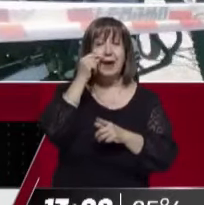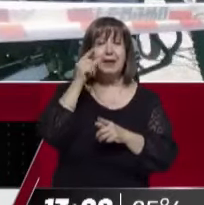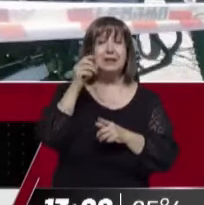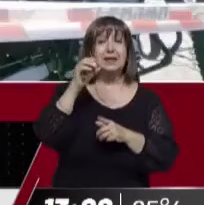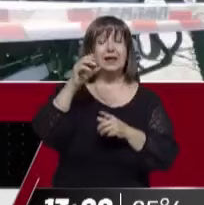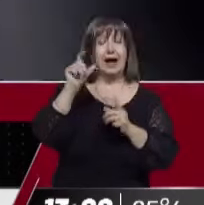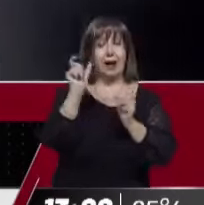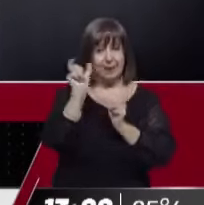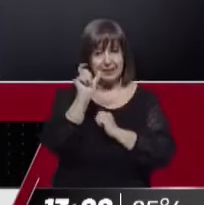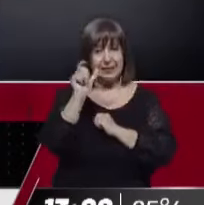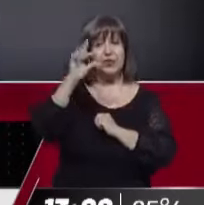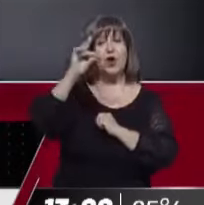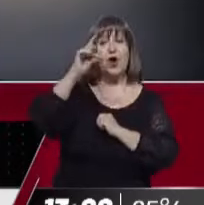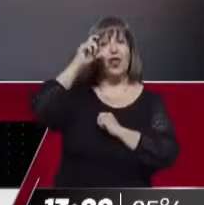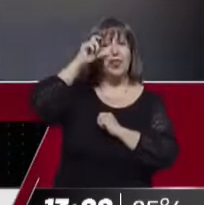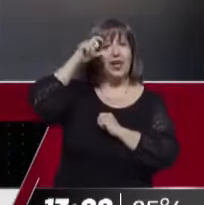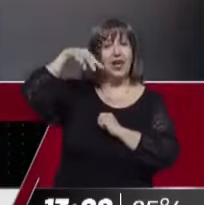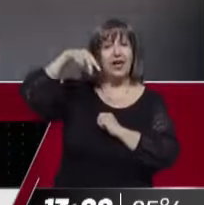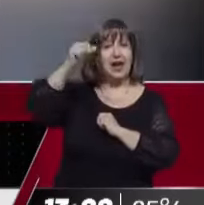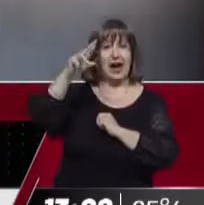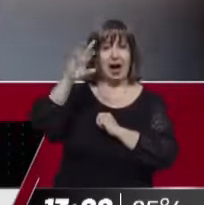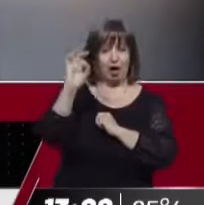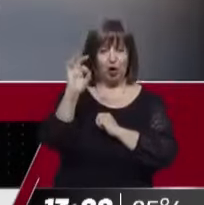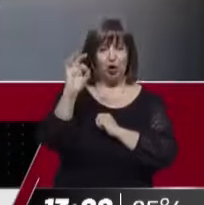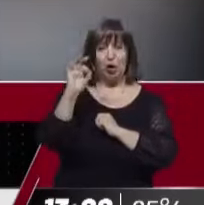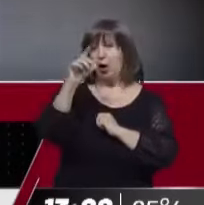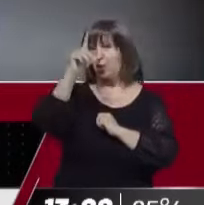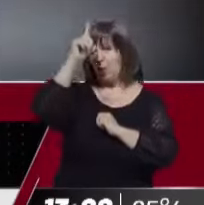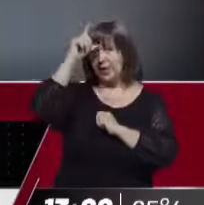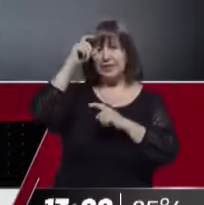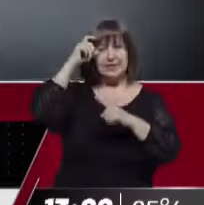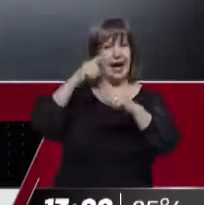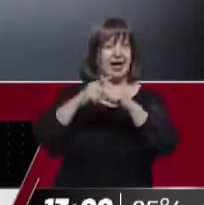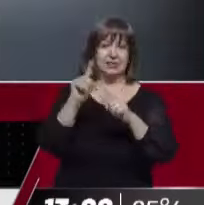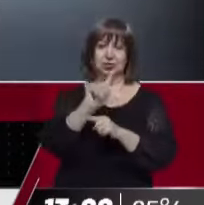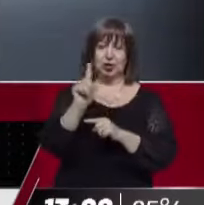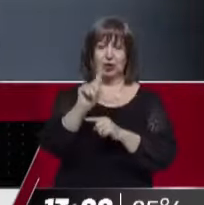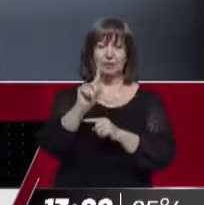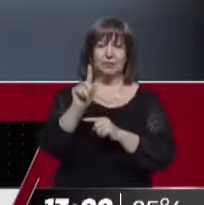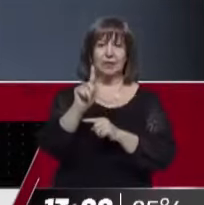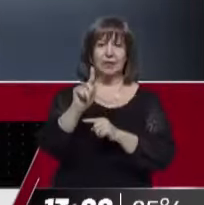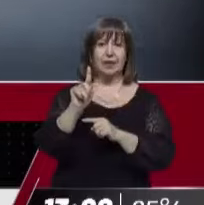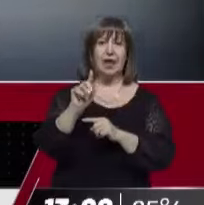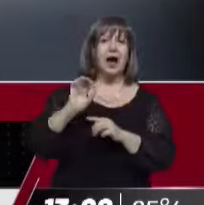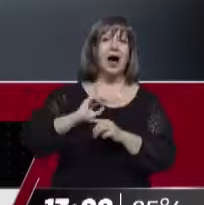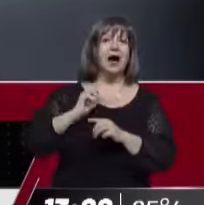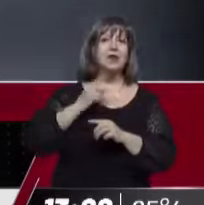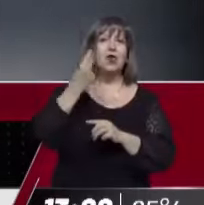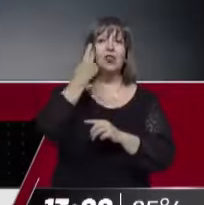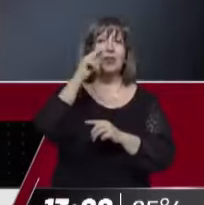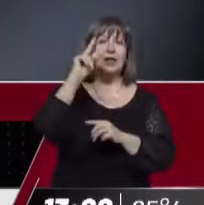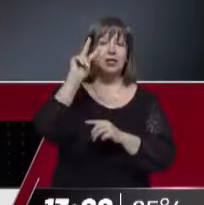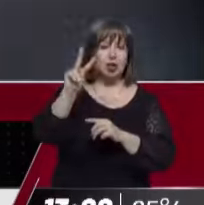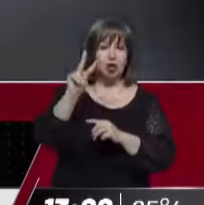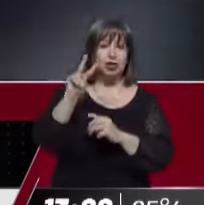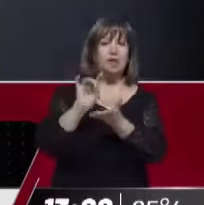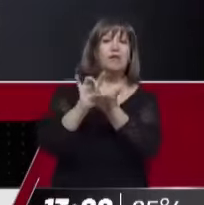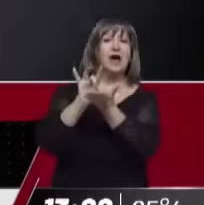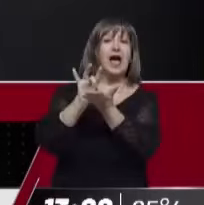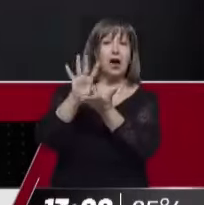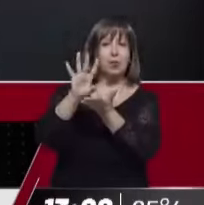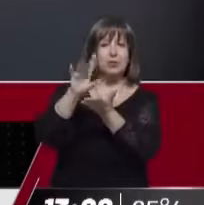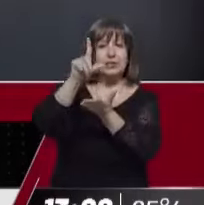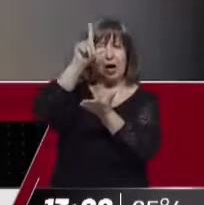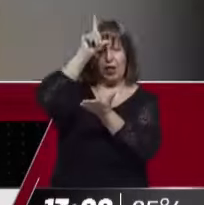comisario. Y según algunas informaciones, fue expulsado de la policía en el año 2002. Bueno, de